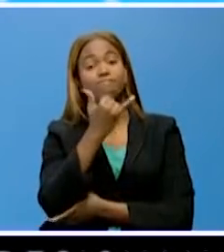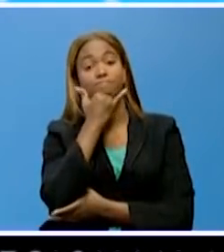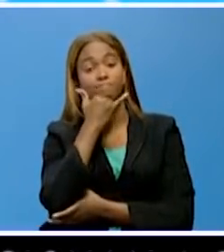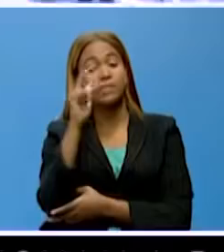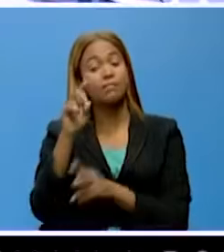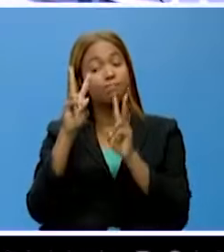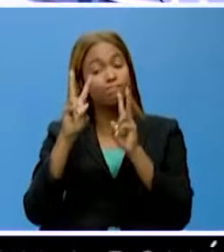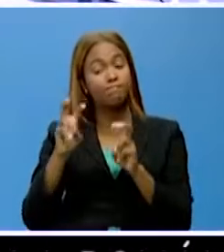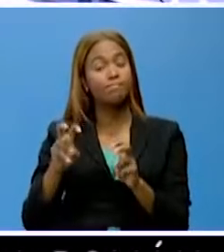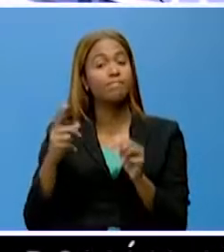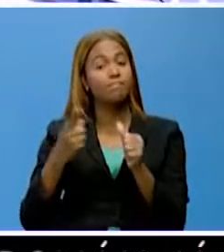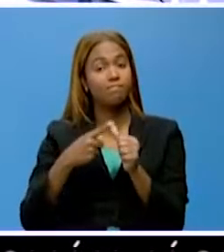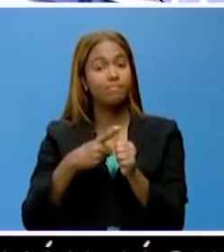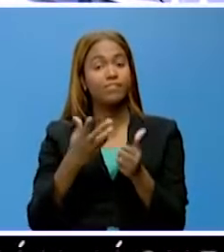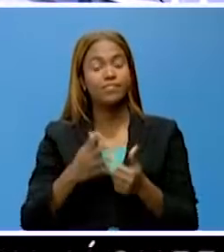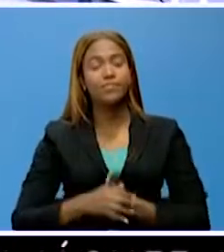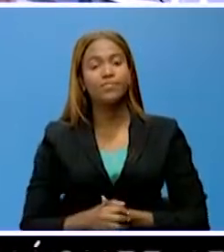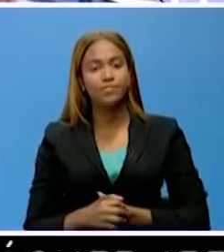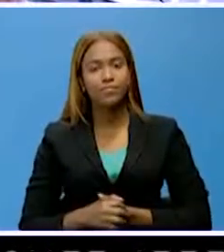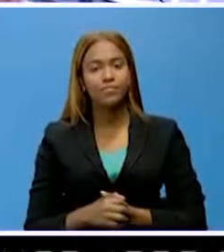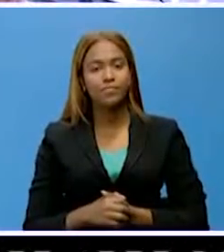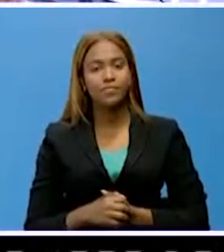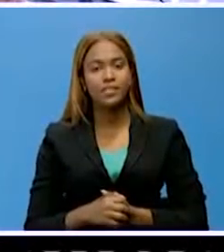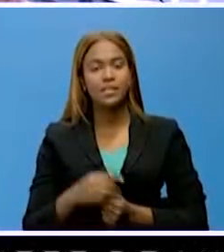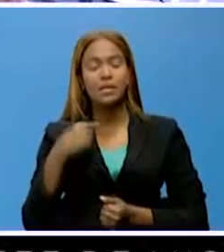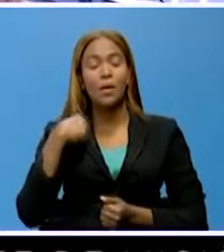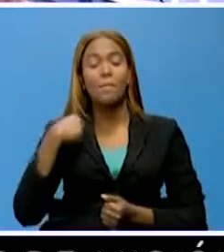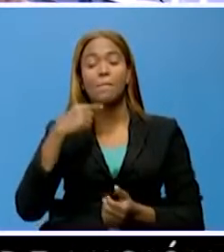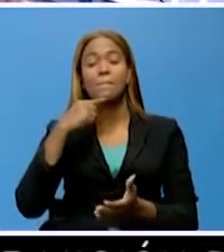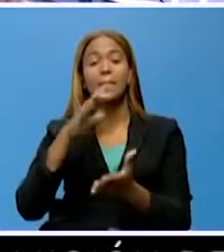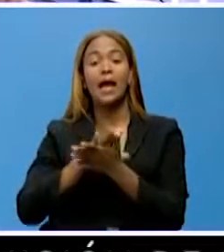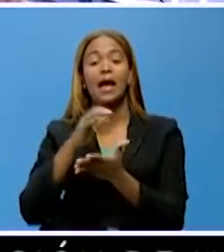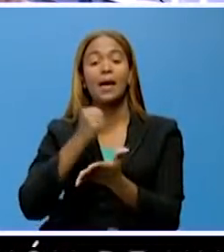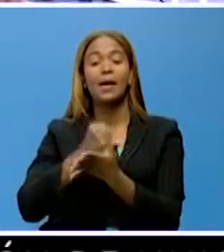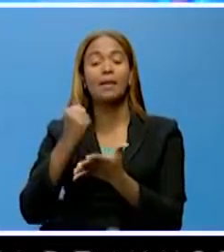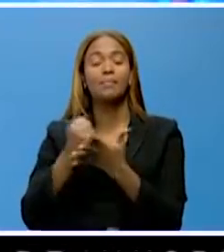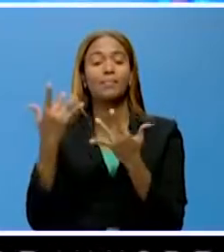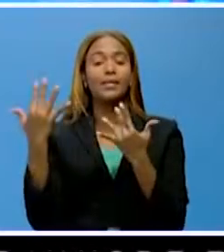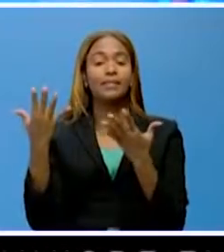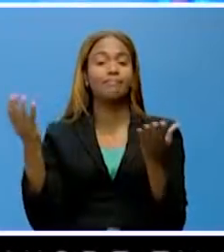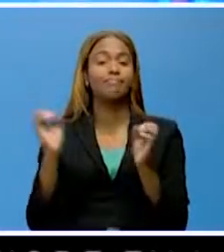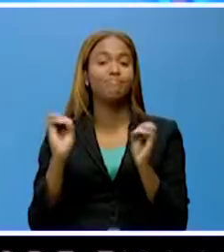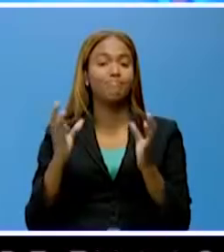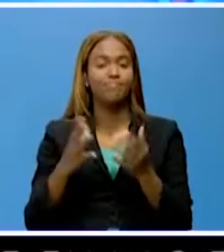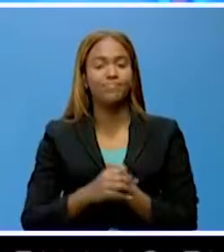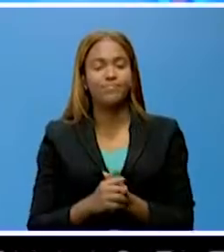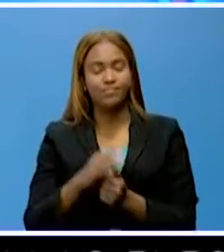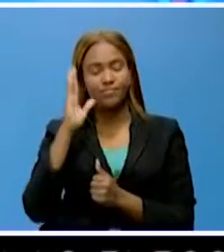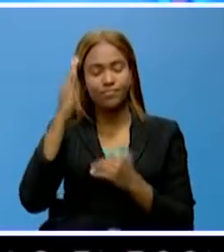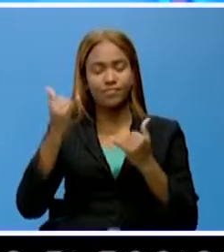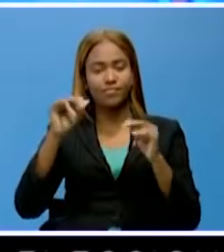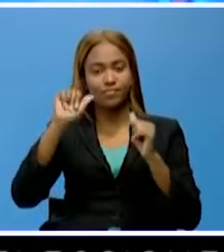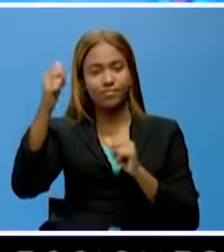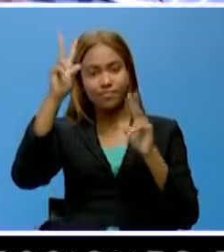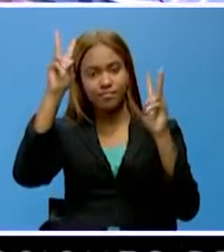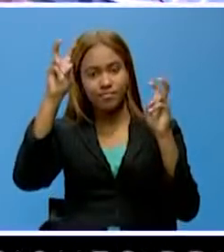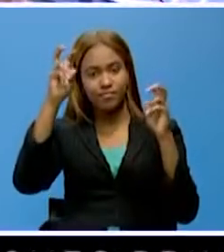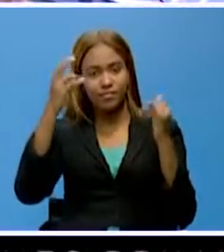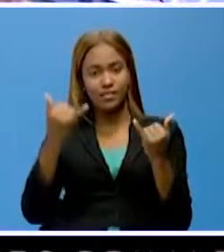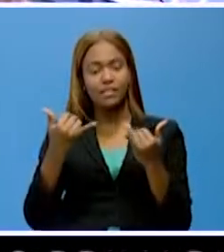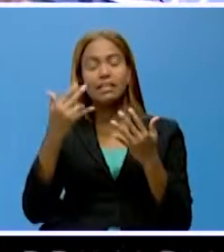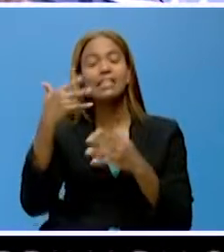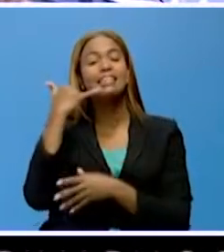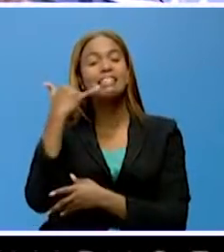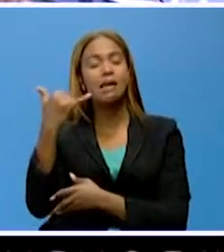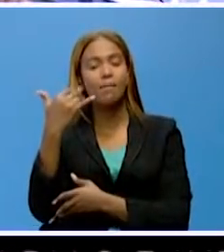que averiguar. Hay que averiguar. Di que tenemos, me casé con el pasaporte y sí, me quedé esperando la visa. Imagínese. Bueno, tenemos otra llamada. La licenciada Jacqueline